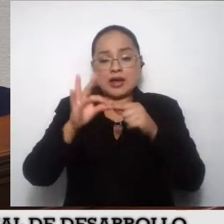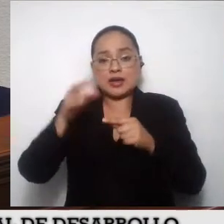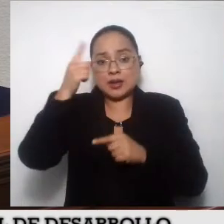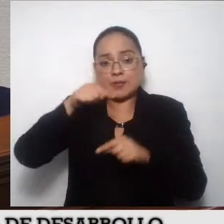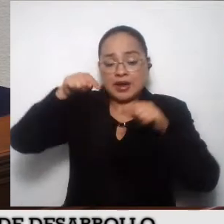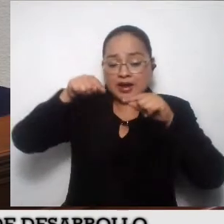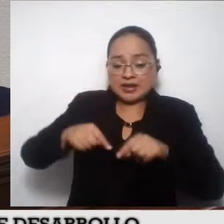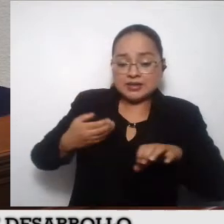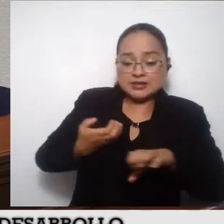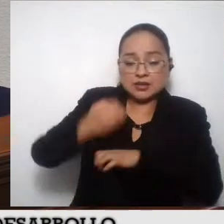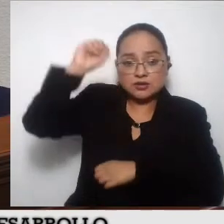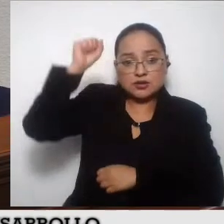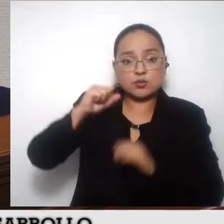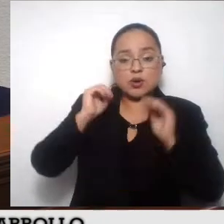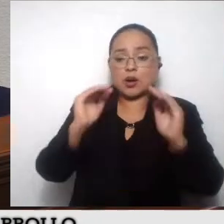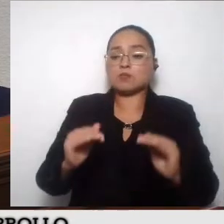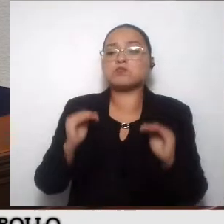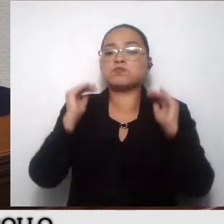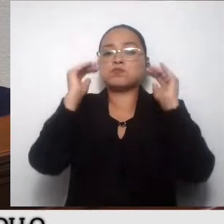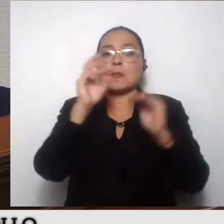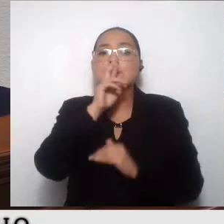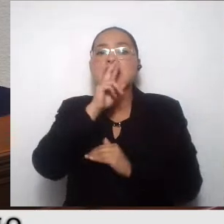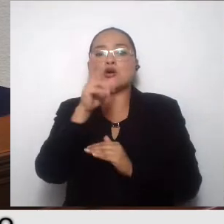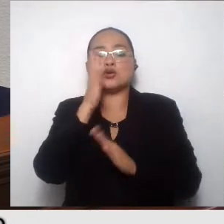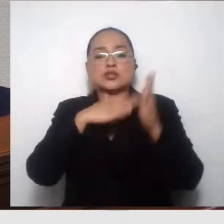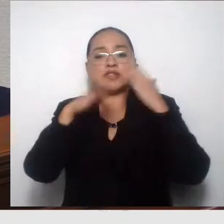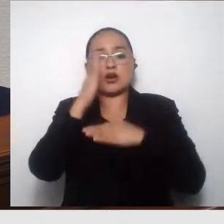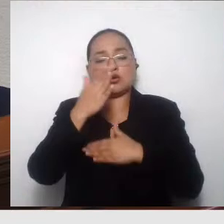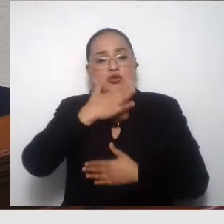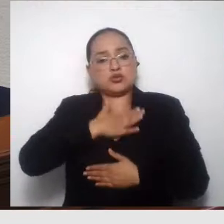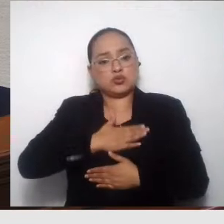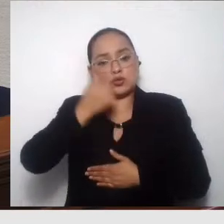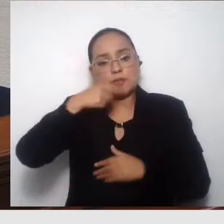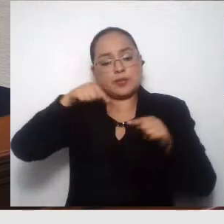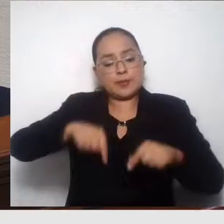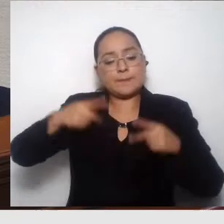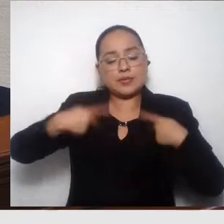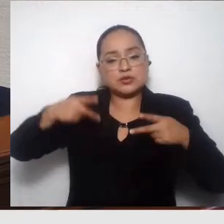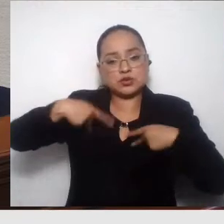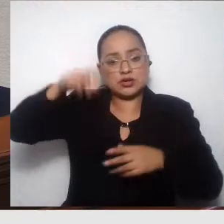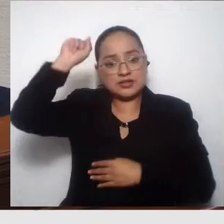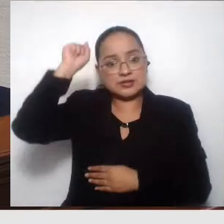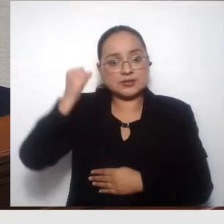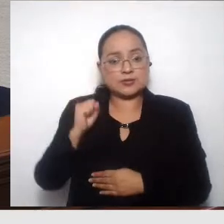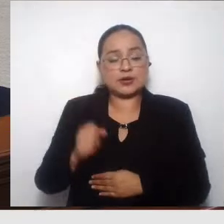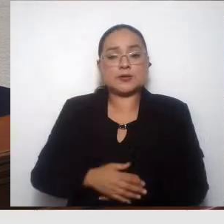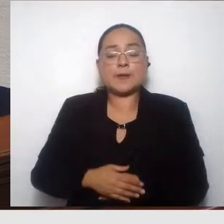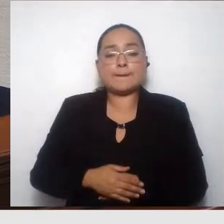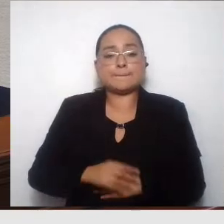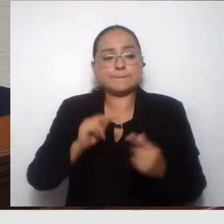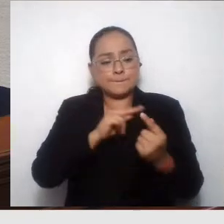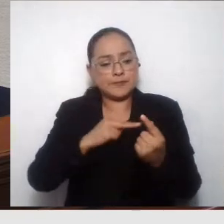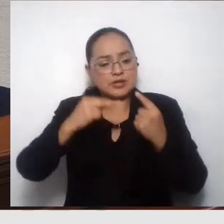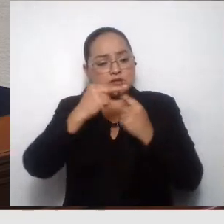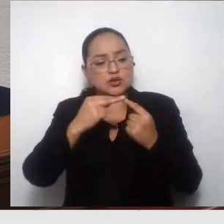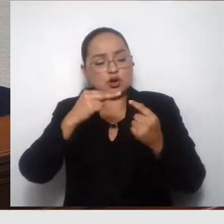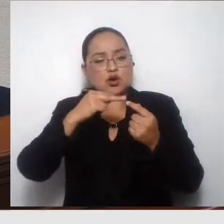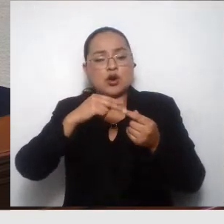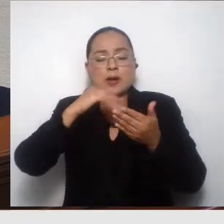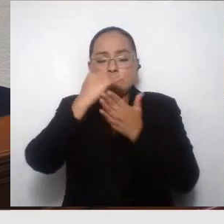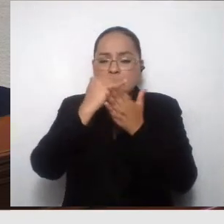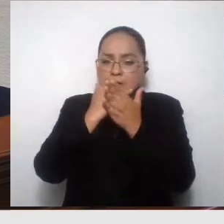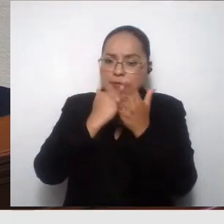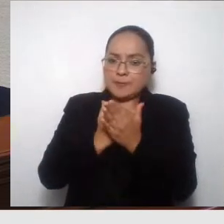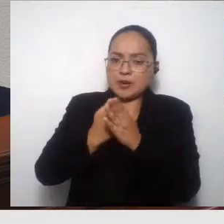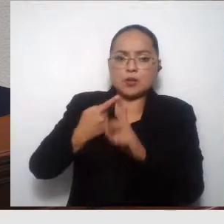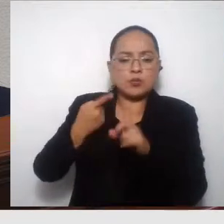entidad al nivel de desarrollo que merecen los sinaloenses, con visión, con estrategia, con objetivos claros